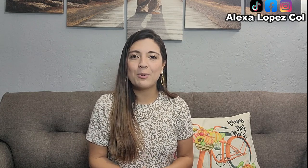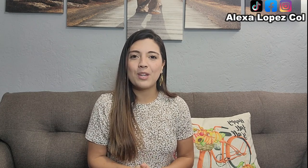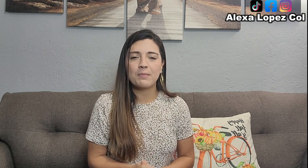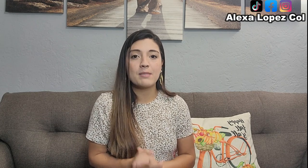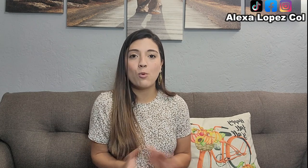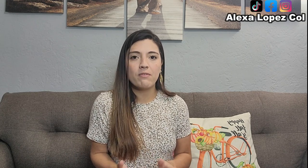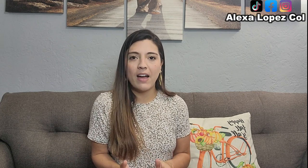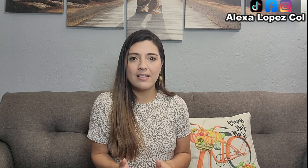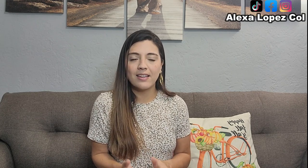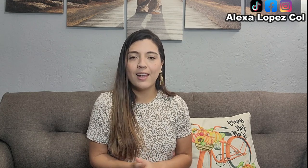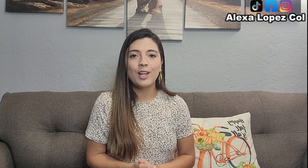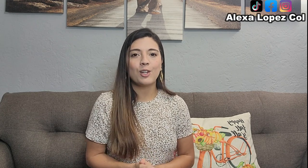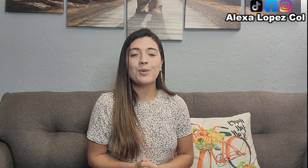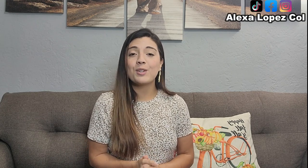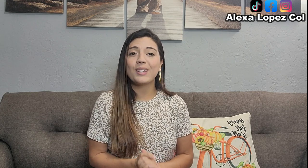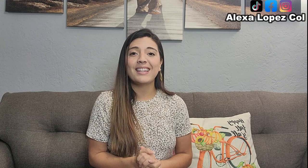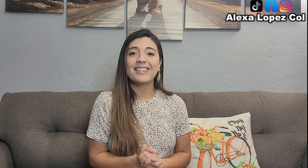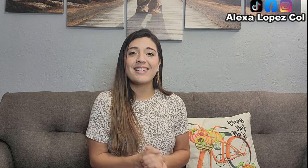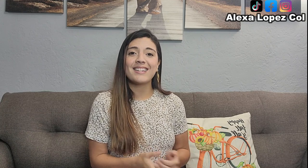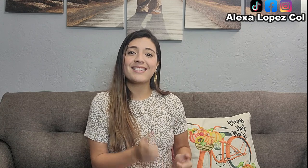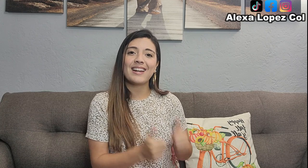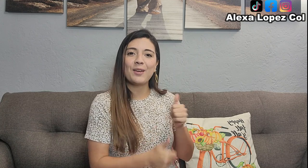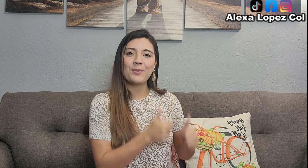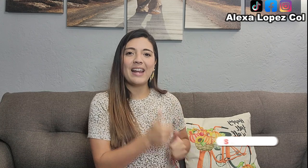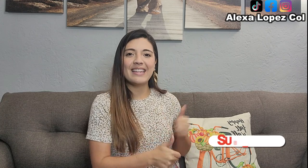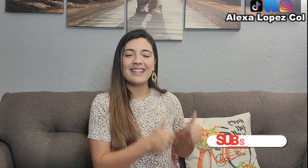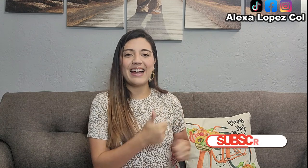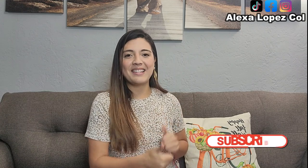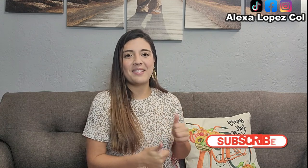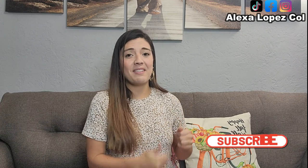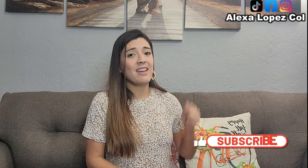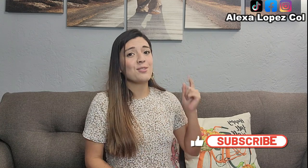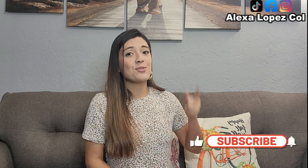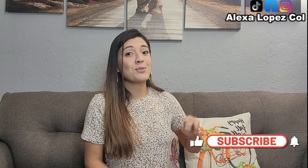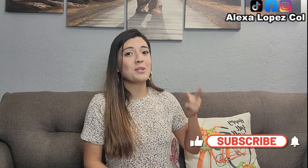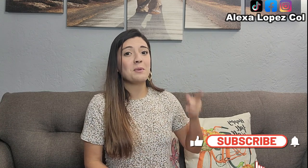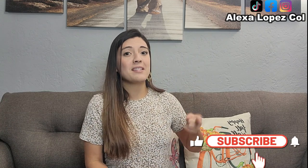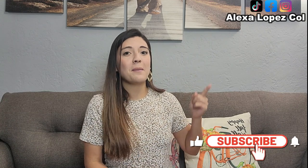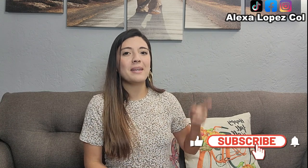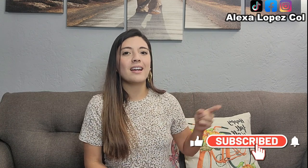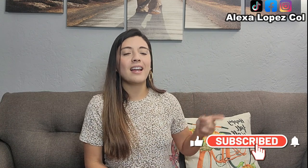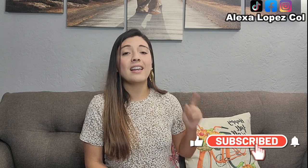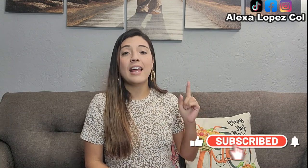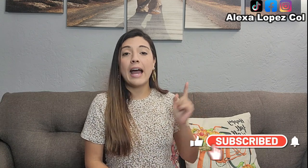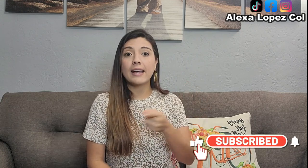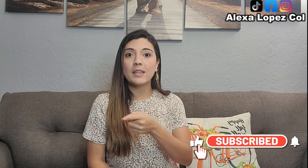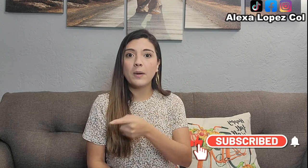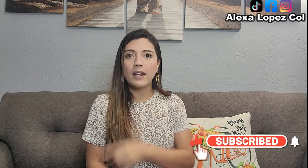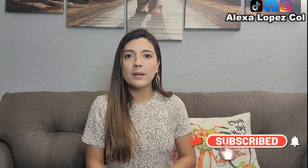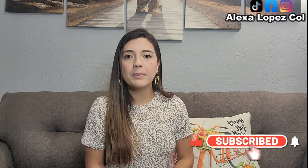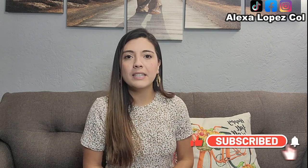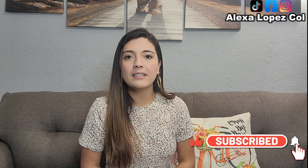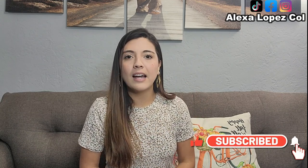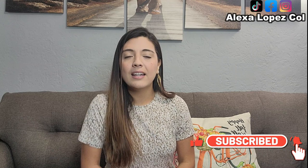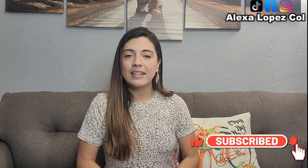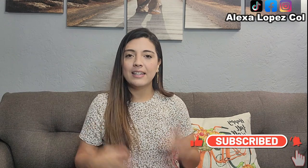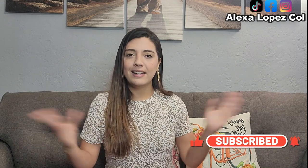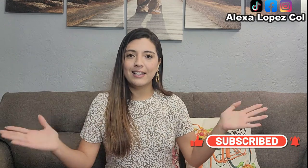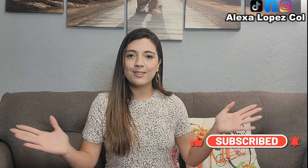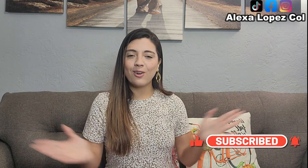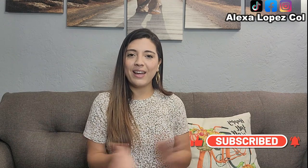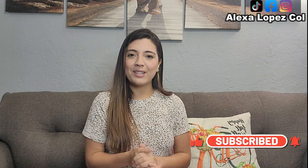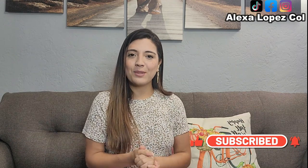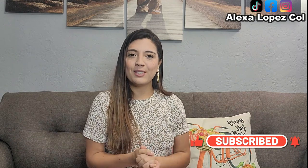quieren apoyarme es muy fácil. Lo único que tienen que hacer es darle un like a este video, suscribirse a mi canal, activar la campanita